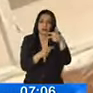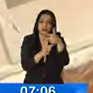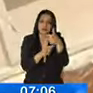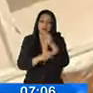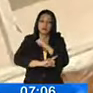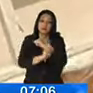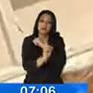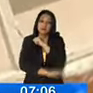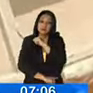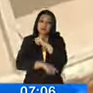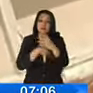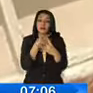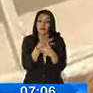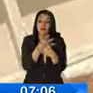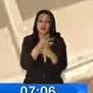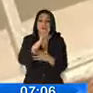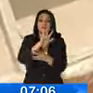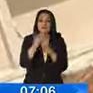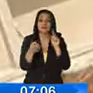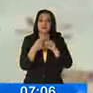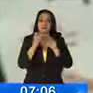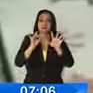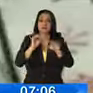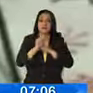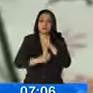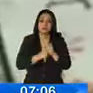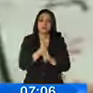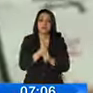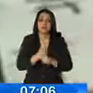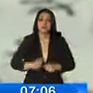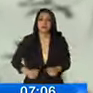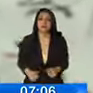está sancionado con una pena privativa de libertad de 5 a 7 años. Informó José Morales.